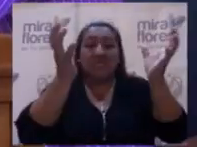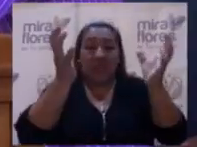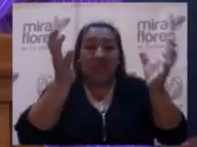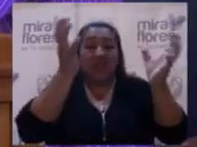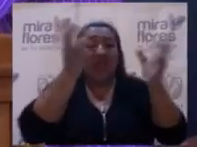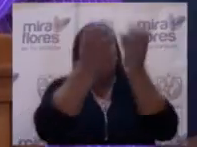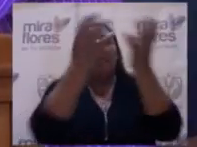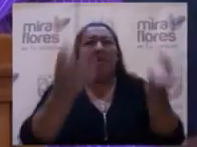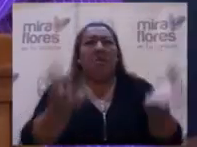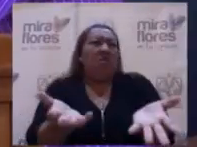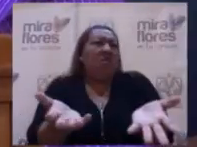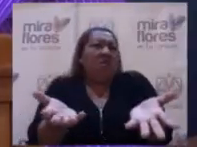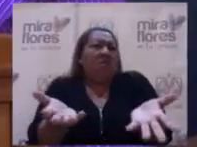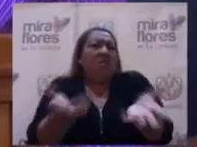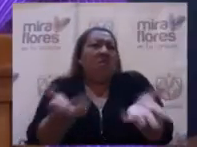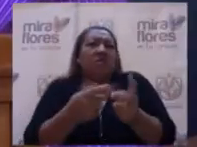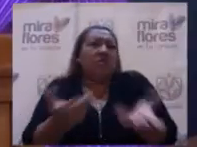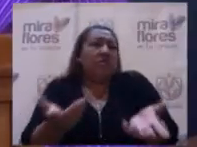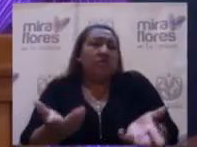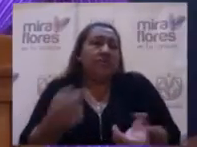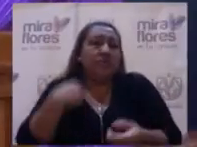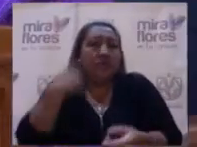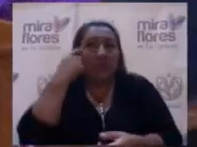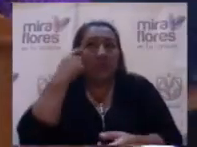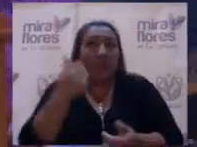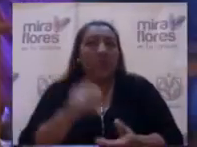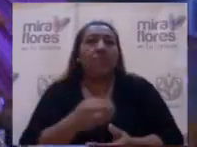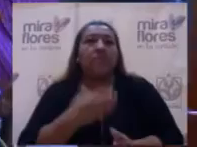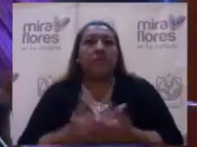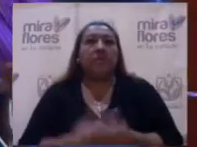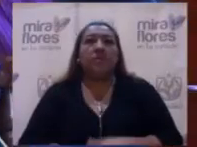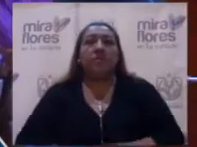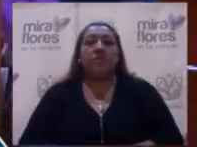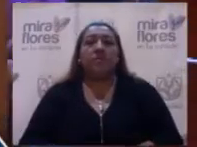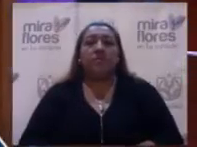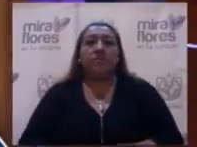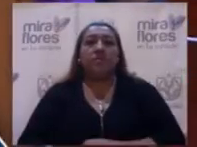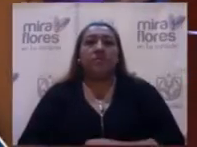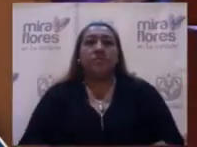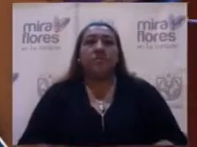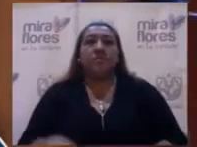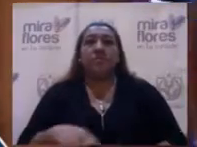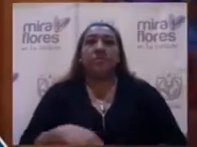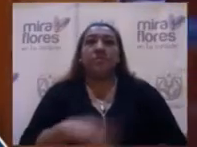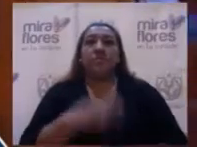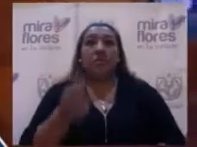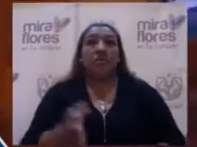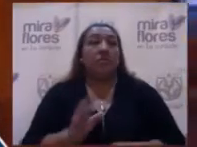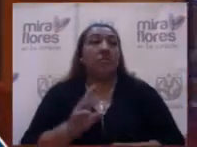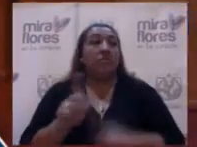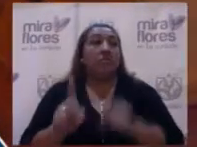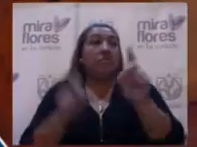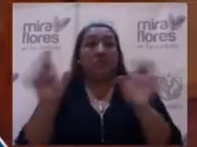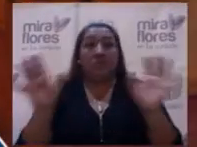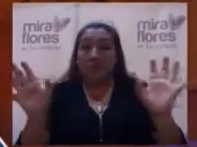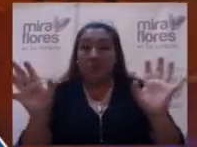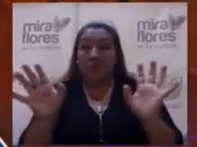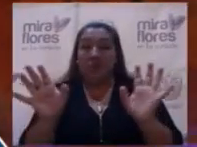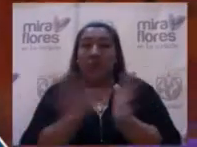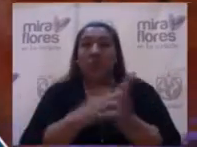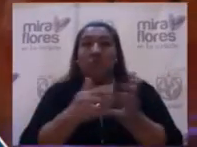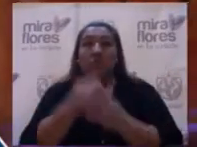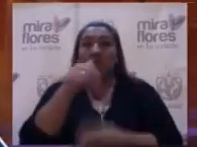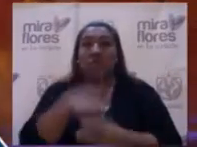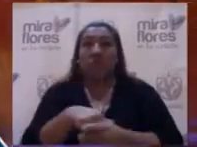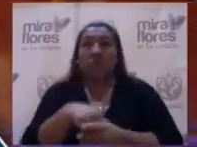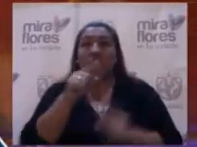una equivocación. Gracias, señor alcalde. ¿Alguna intervención en mesa? Si no hay intervenciones, procederemos a